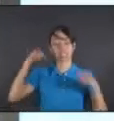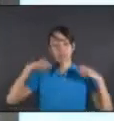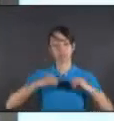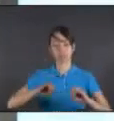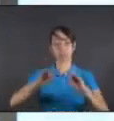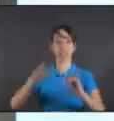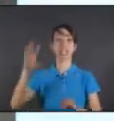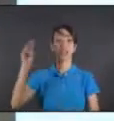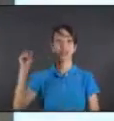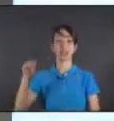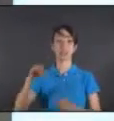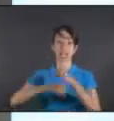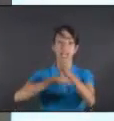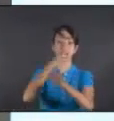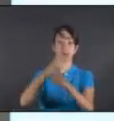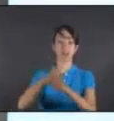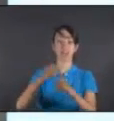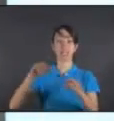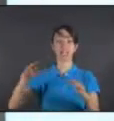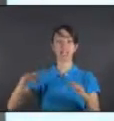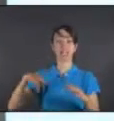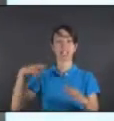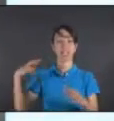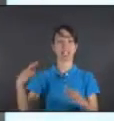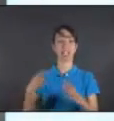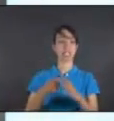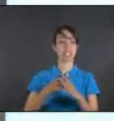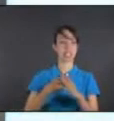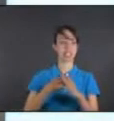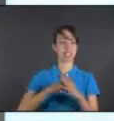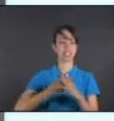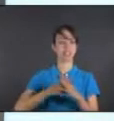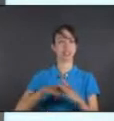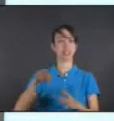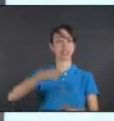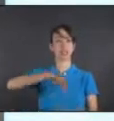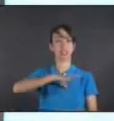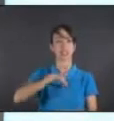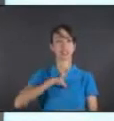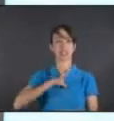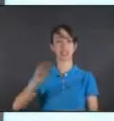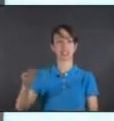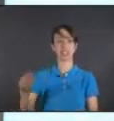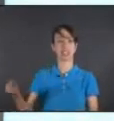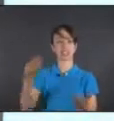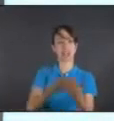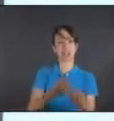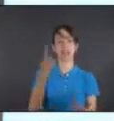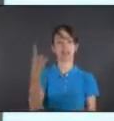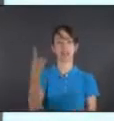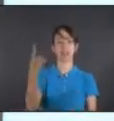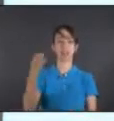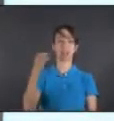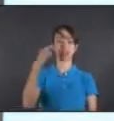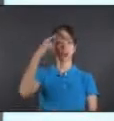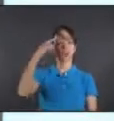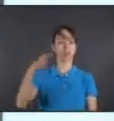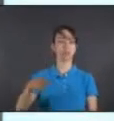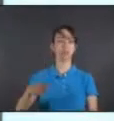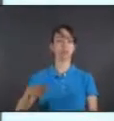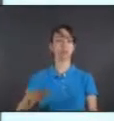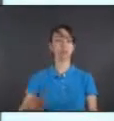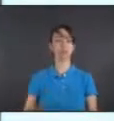está compuesta por el pan que representa el cuerpo y el vino que representa la sangre, es una